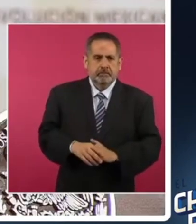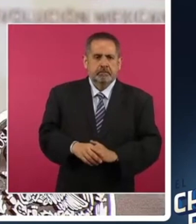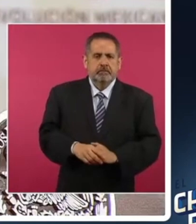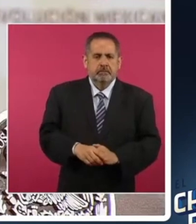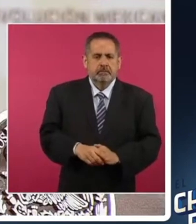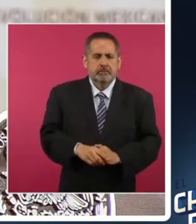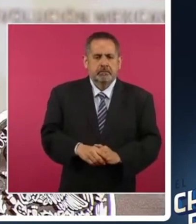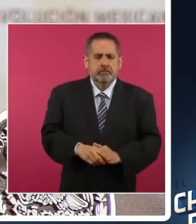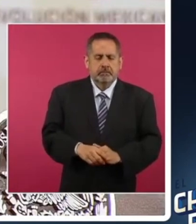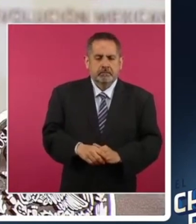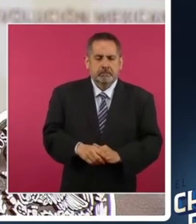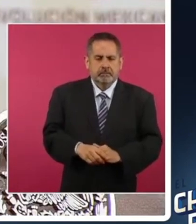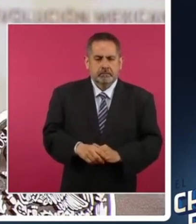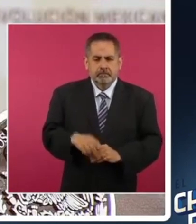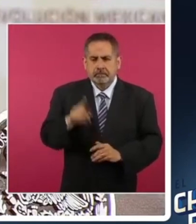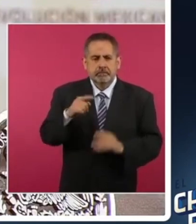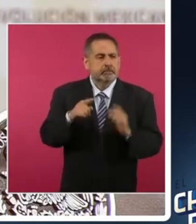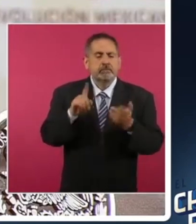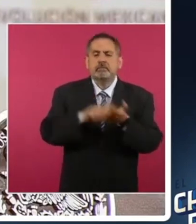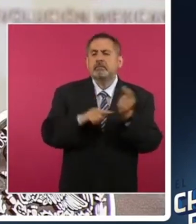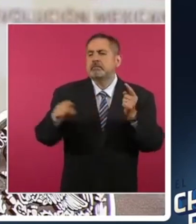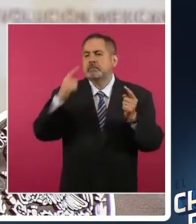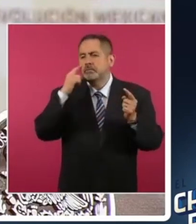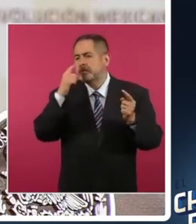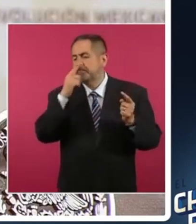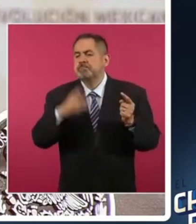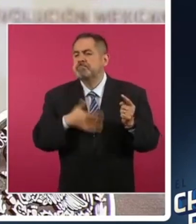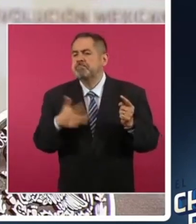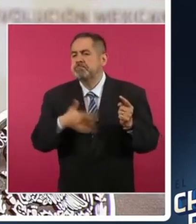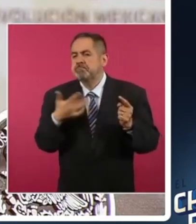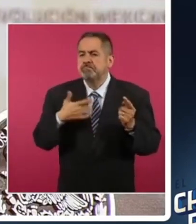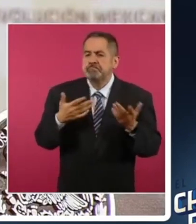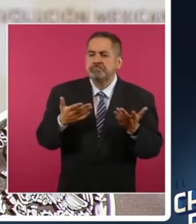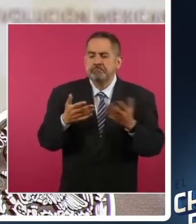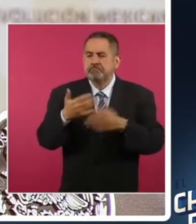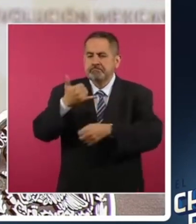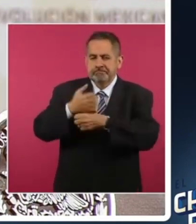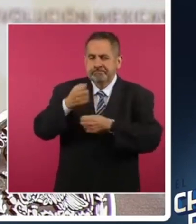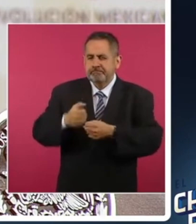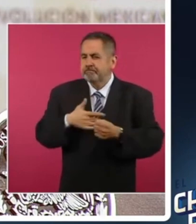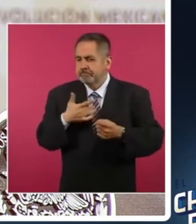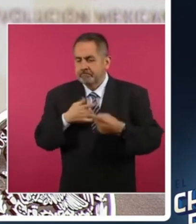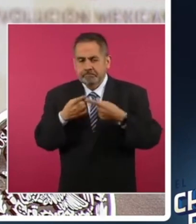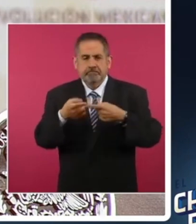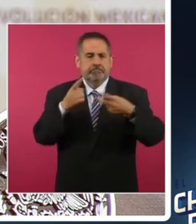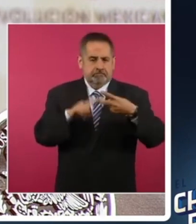percepción y después la otra. Ahora,